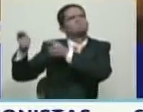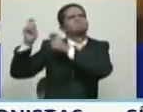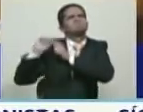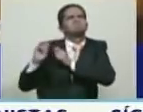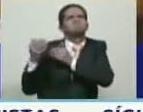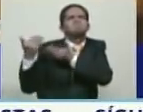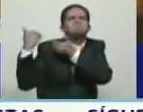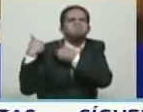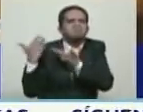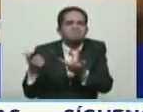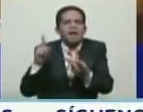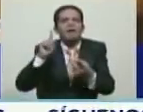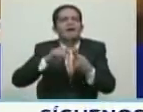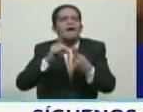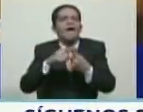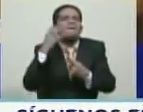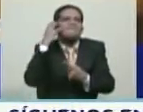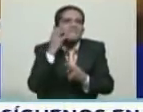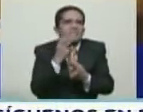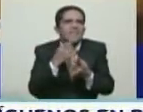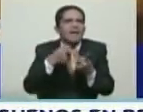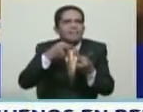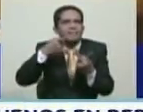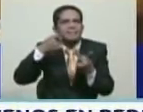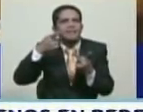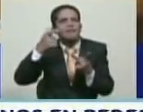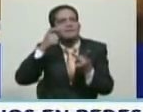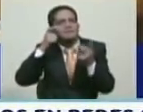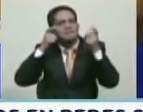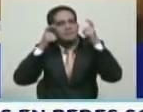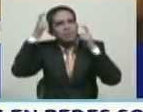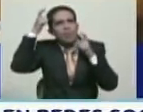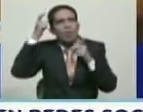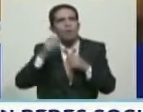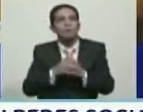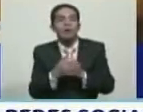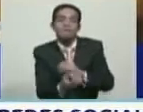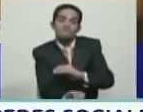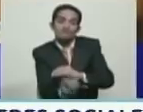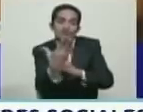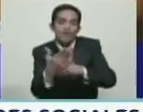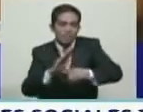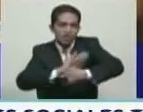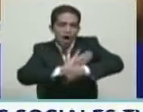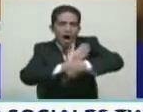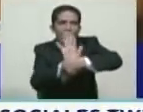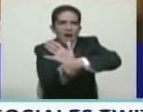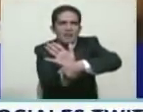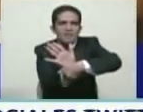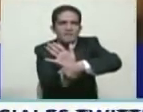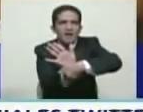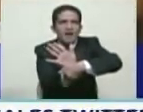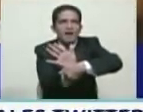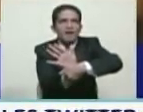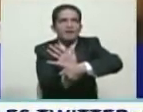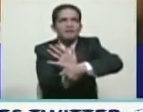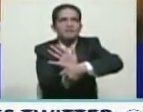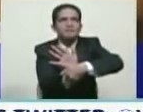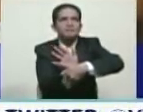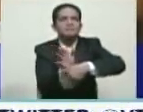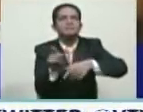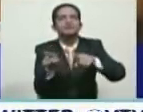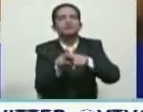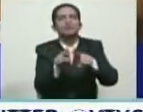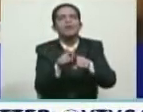Hugo, creando, fundando el ALBA, que evidentemente, como muy decía el presidente de Cuba,